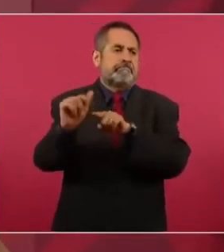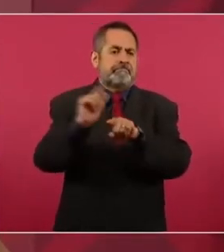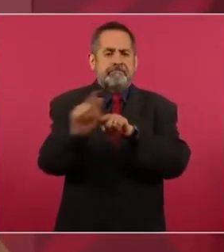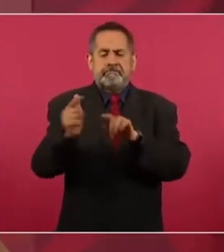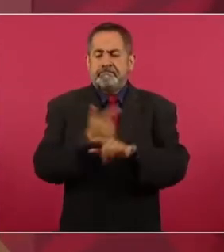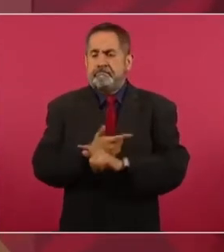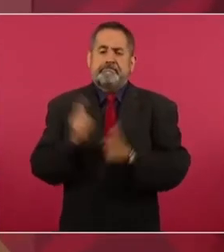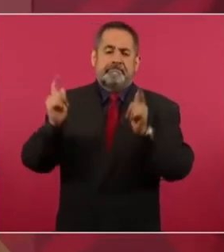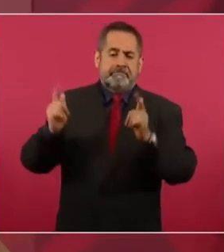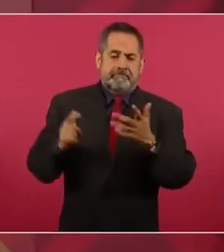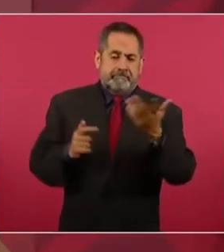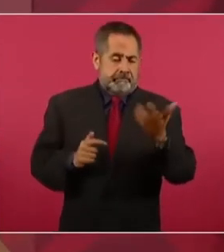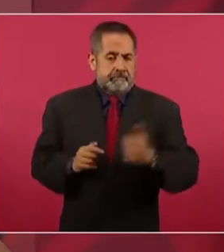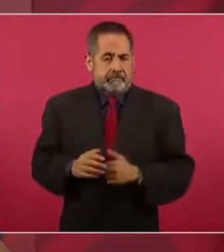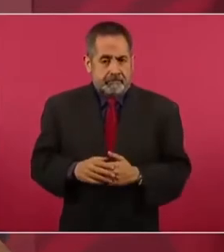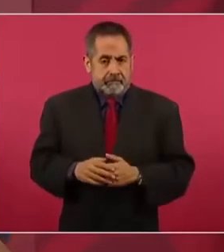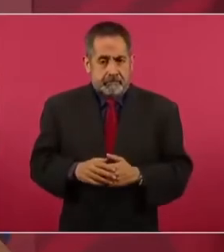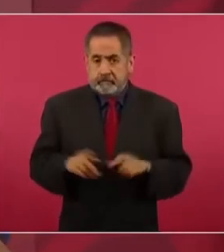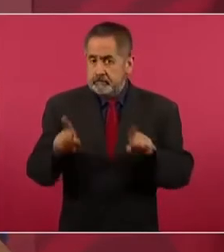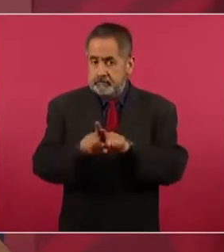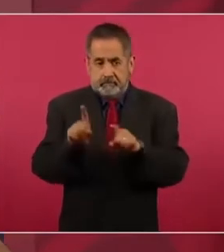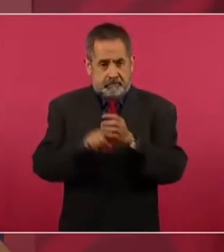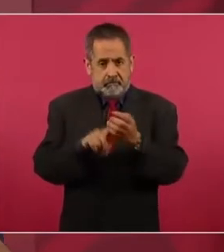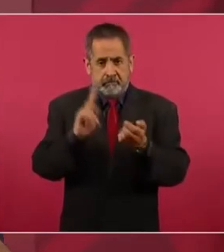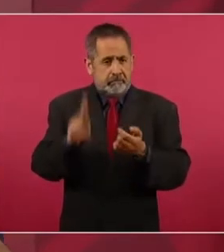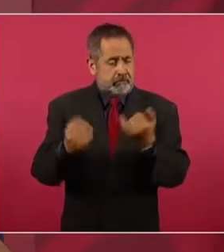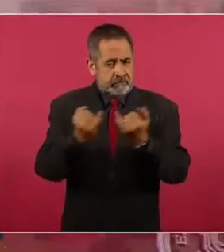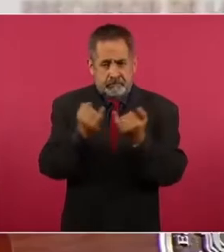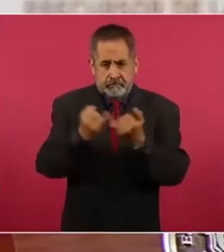con libertad. Es lo mismo.